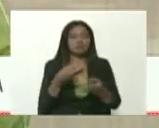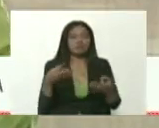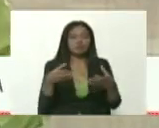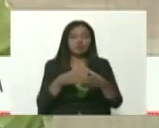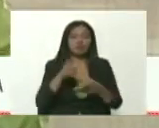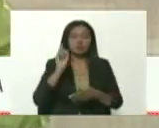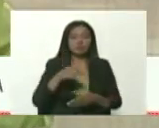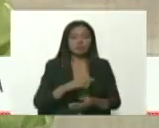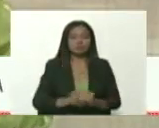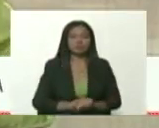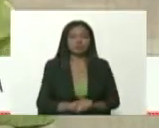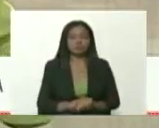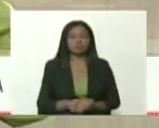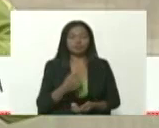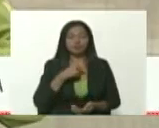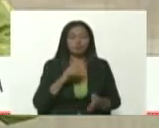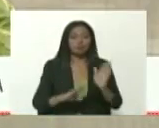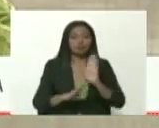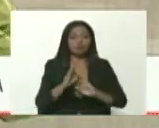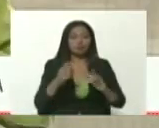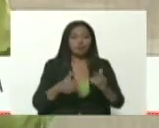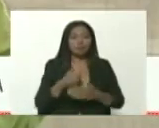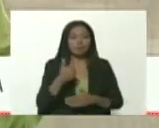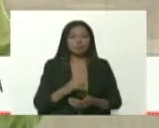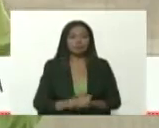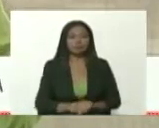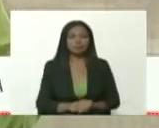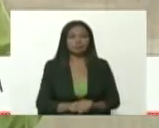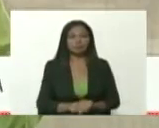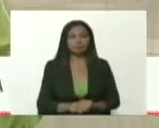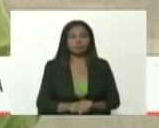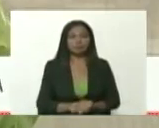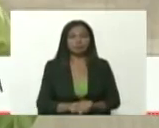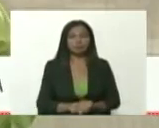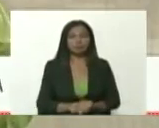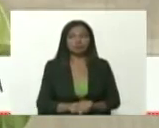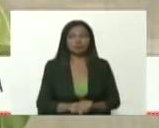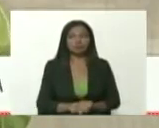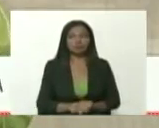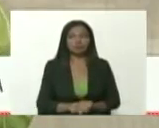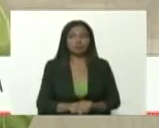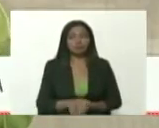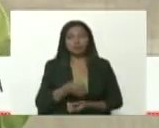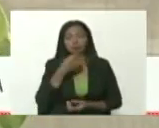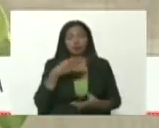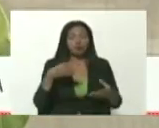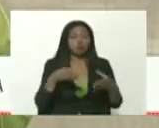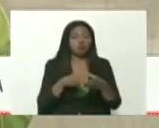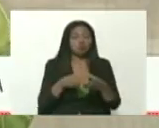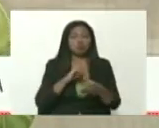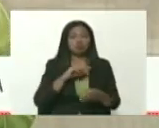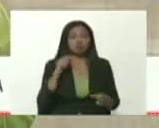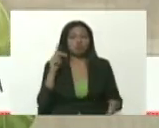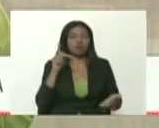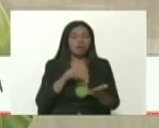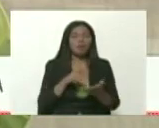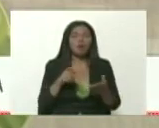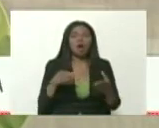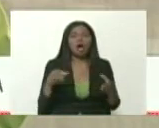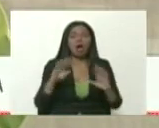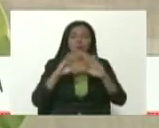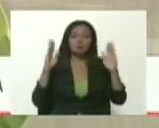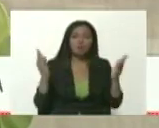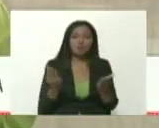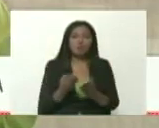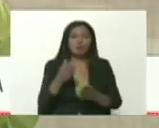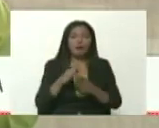papel. Va creciendo, está creciendo, está creciendo. Buena selección, llegamos al mundial,